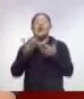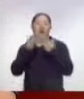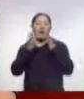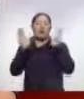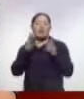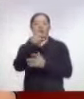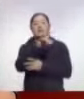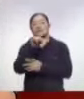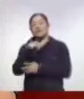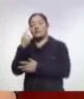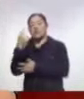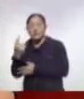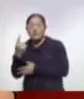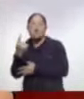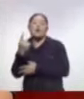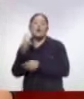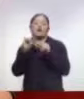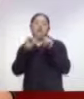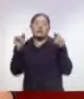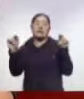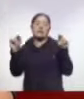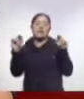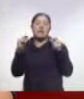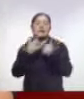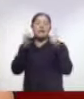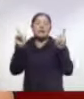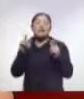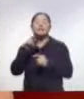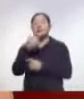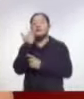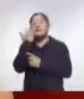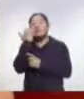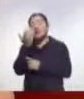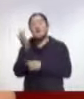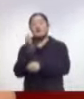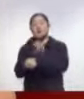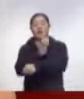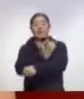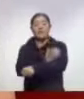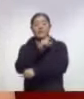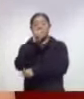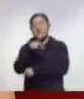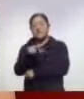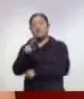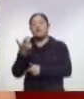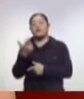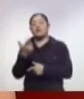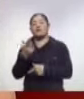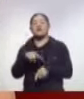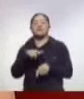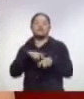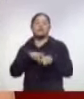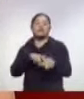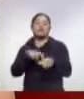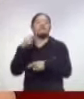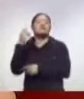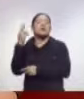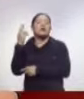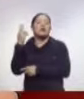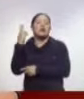.1 para que nos pueda acompañar. Si usted así lo prefiere, permítanos acompañarnos durante su trayecto en Radio